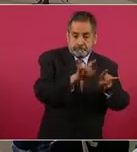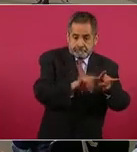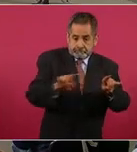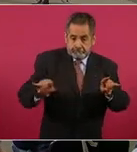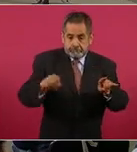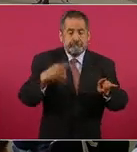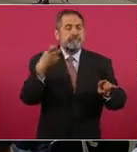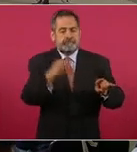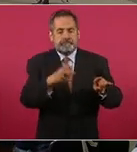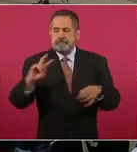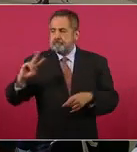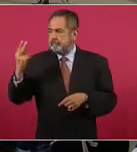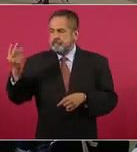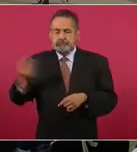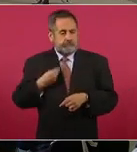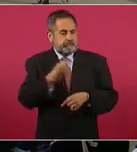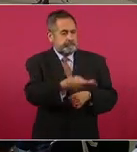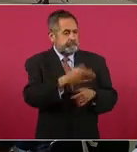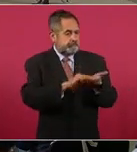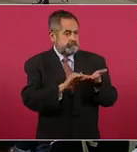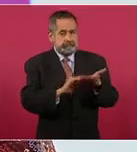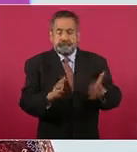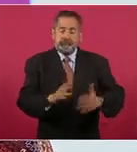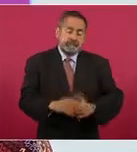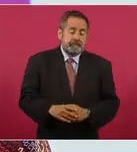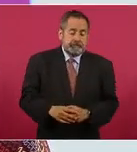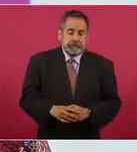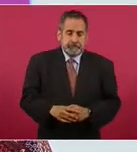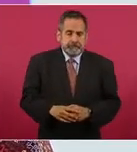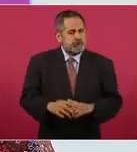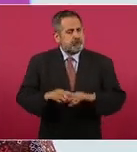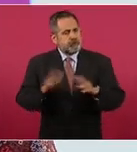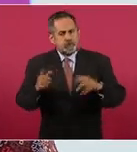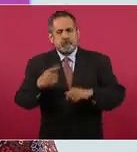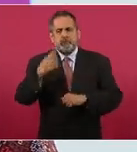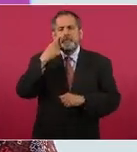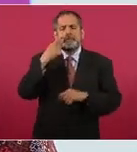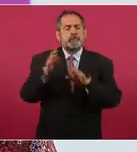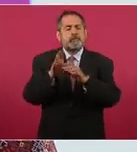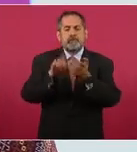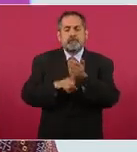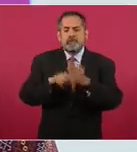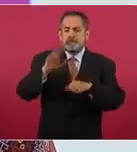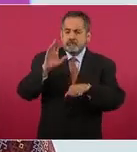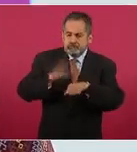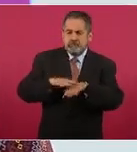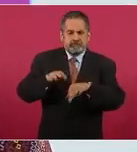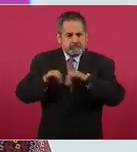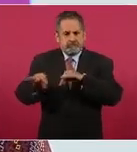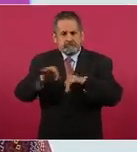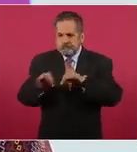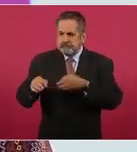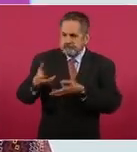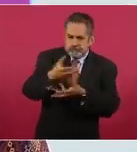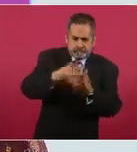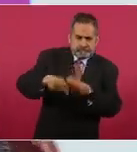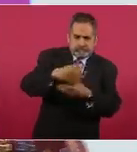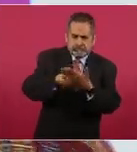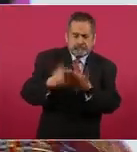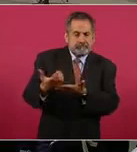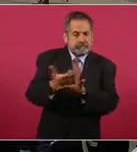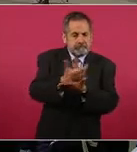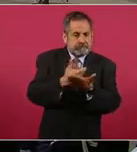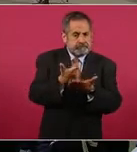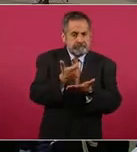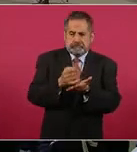Bueno, la mayor actividad económica, esto genera pues mayor número de devoluciones. Y